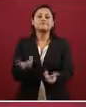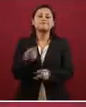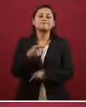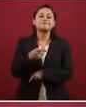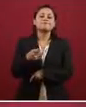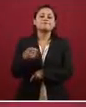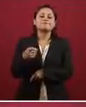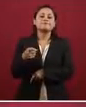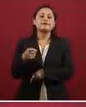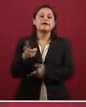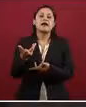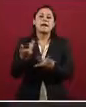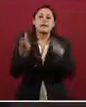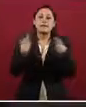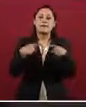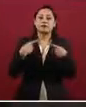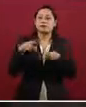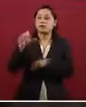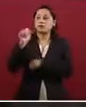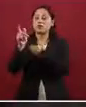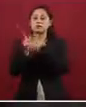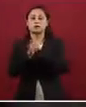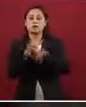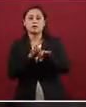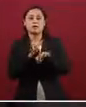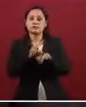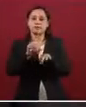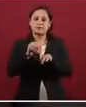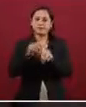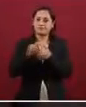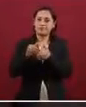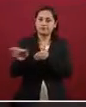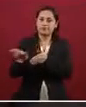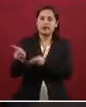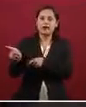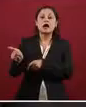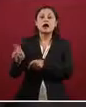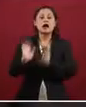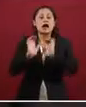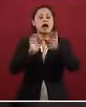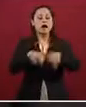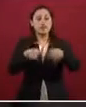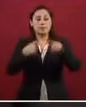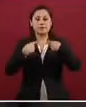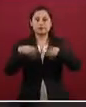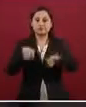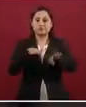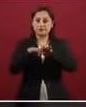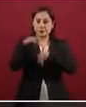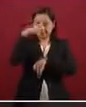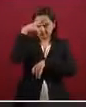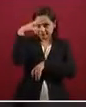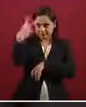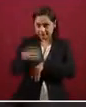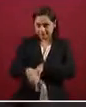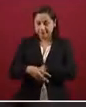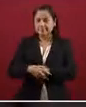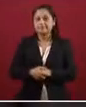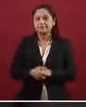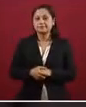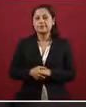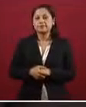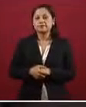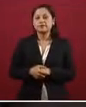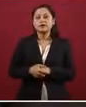Bueno, en ese entonces se empiezan a hacer los ferrocarriles del sureste, se hace del